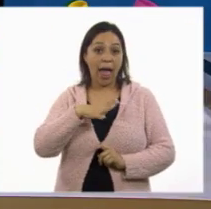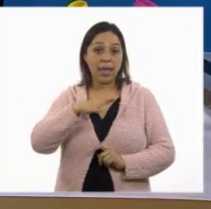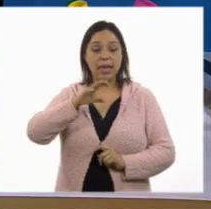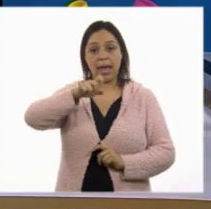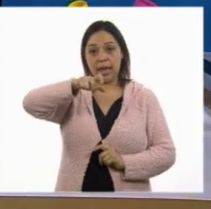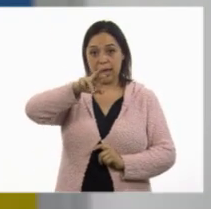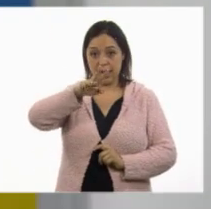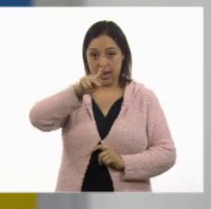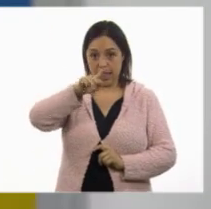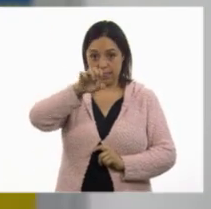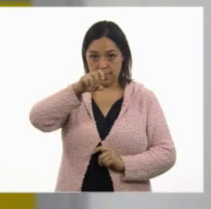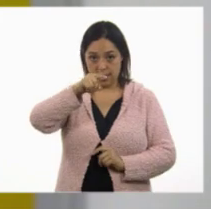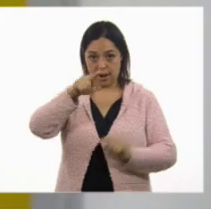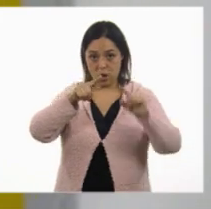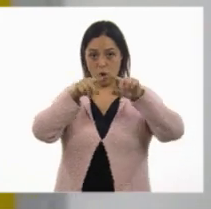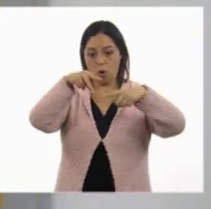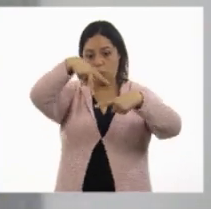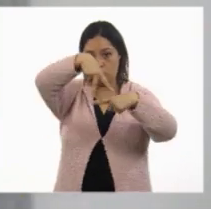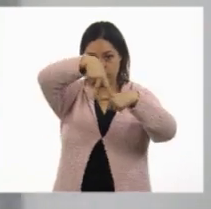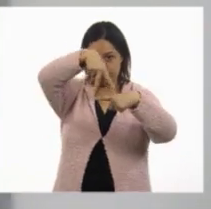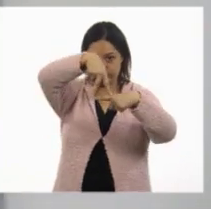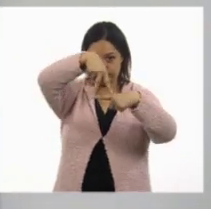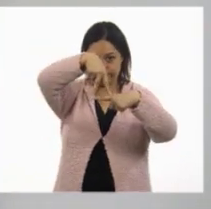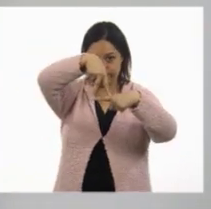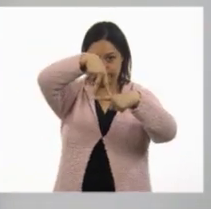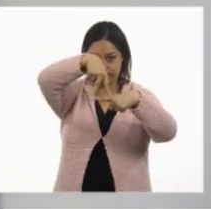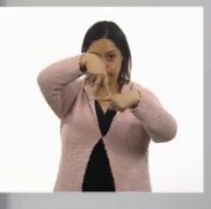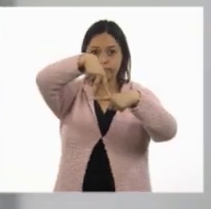equilátero. Así que vamos a ver.